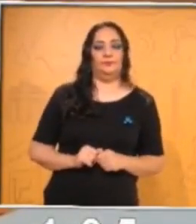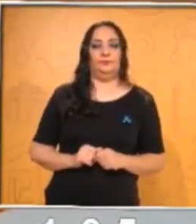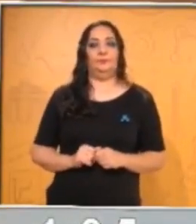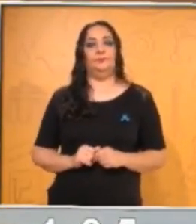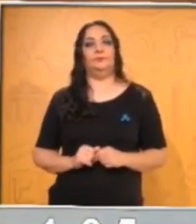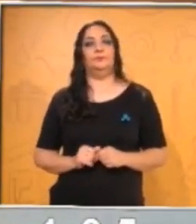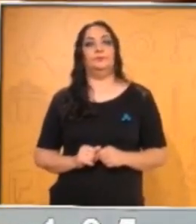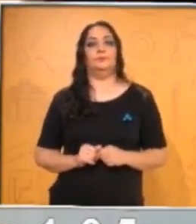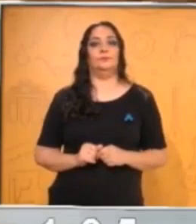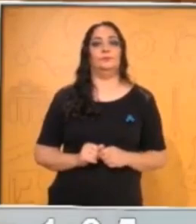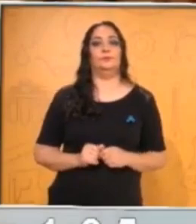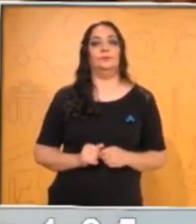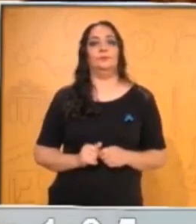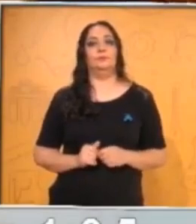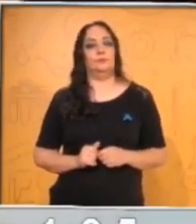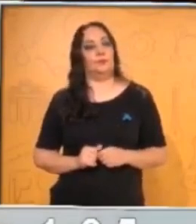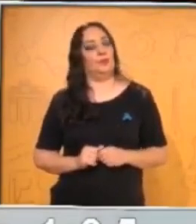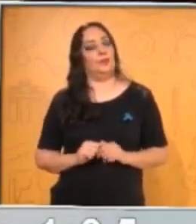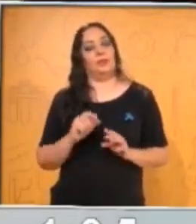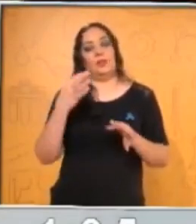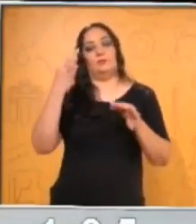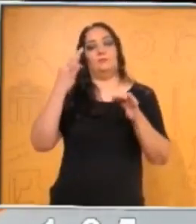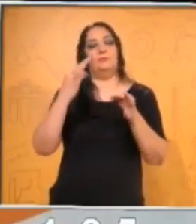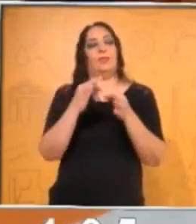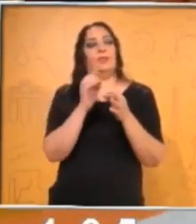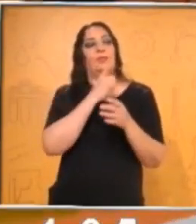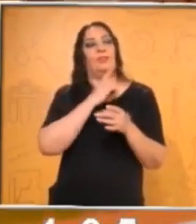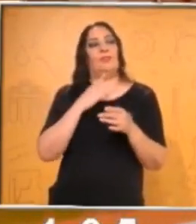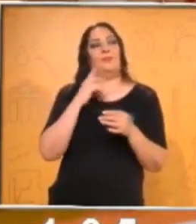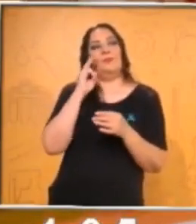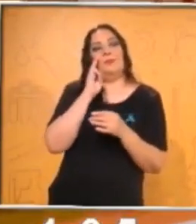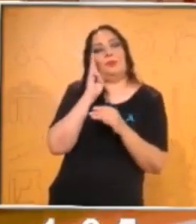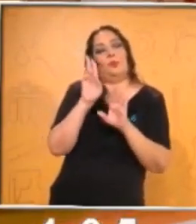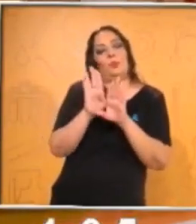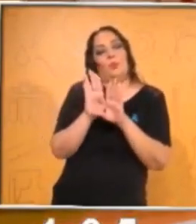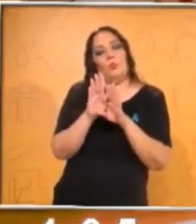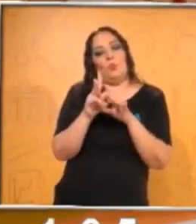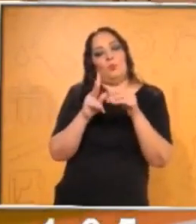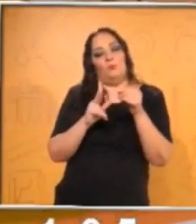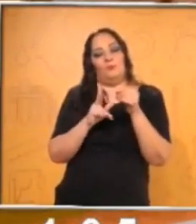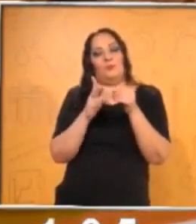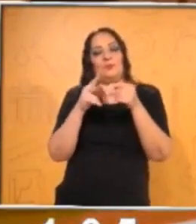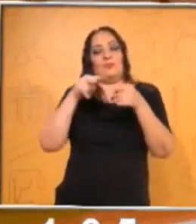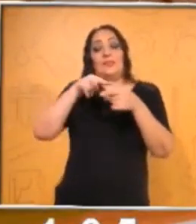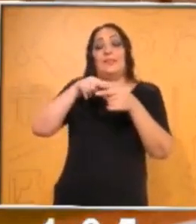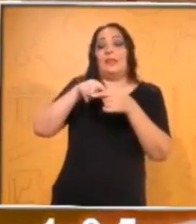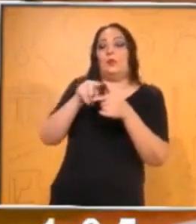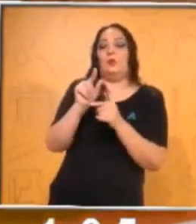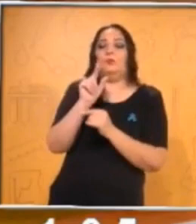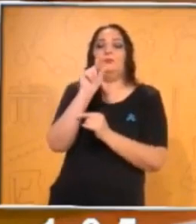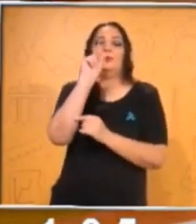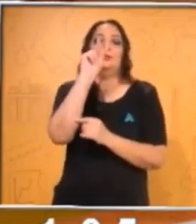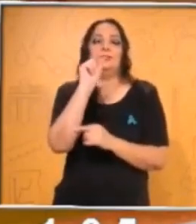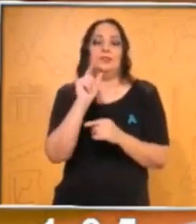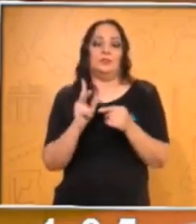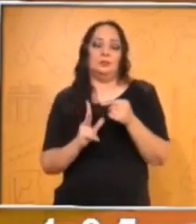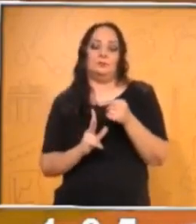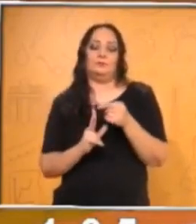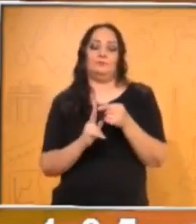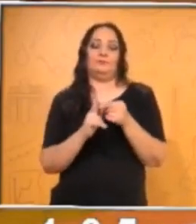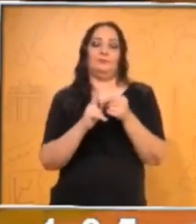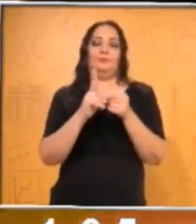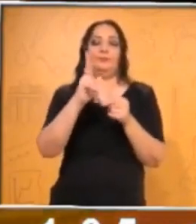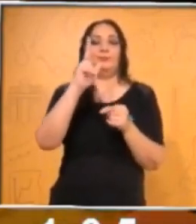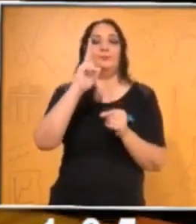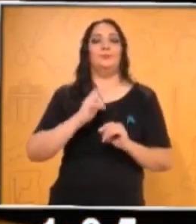Ok. Y nos debe de quedar un triangulito aquí, esta parte de aquí. Lo vamos a recortar.